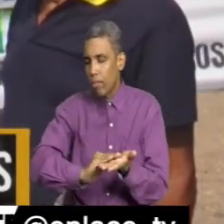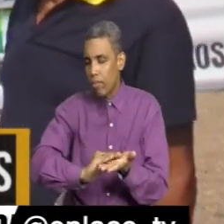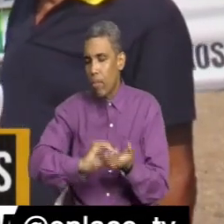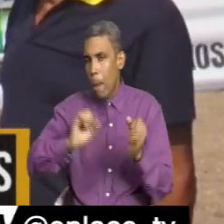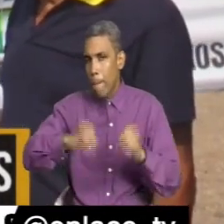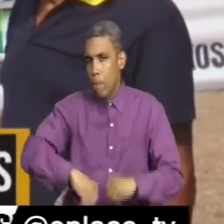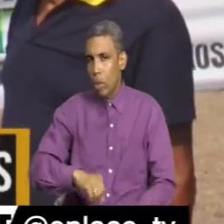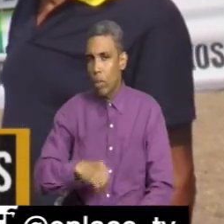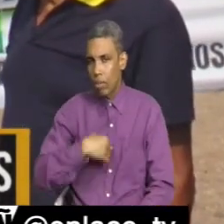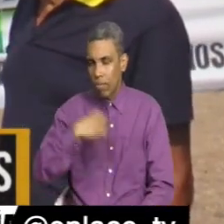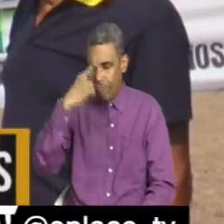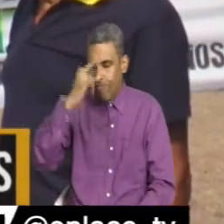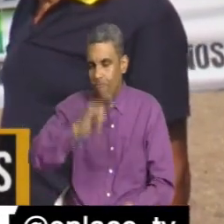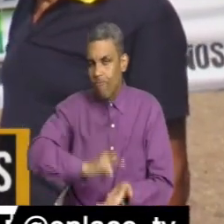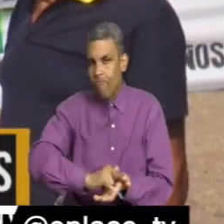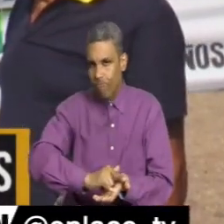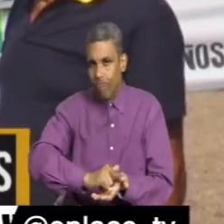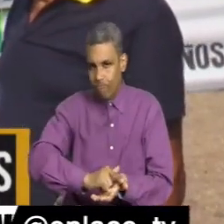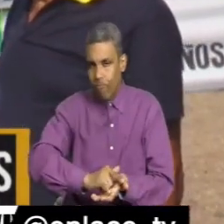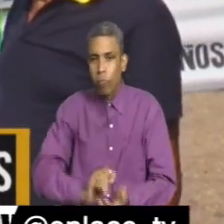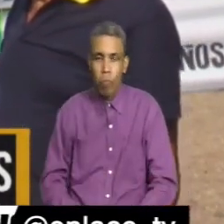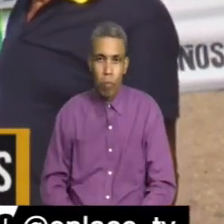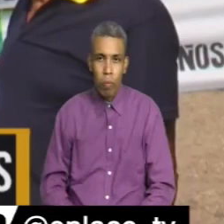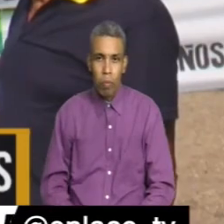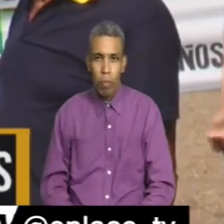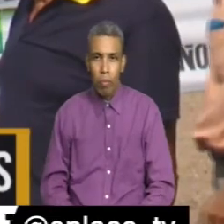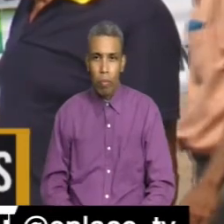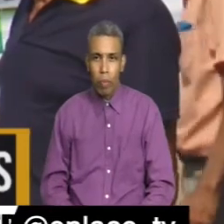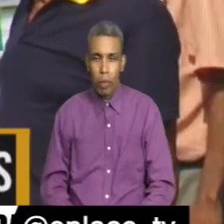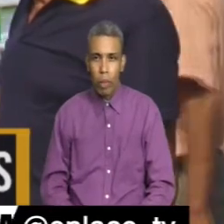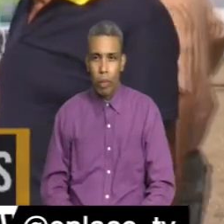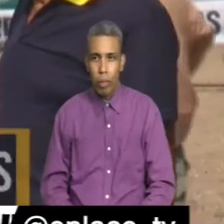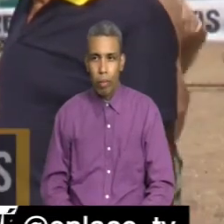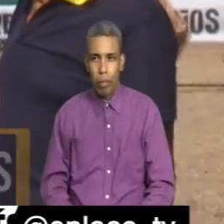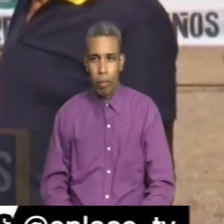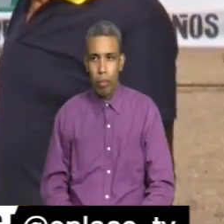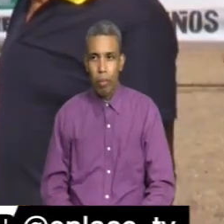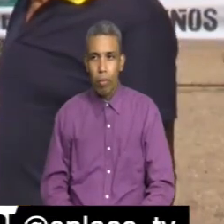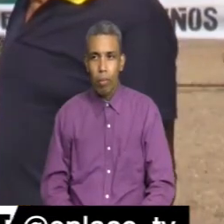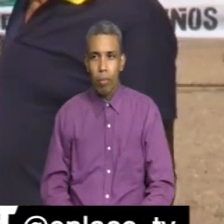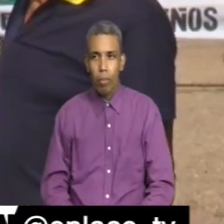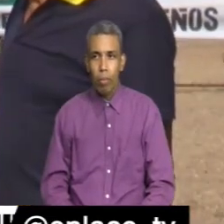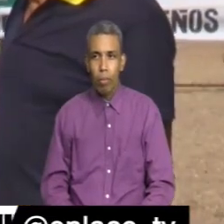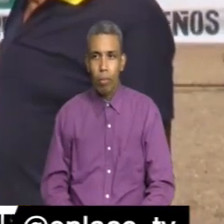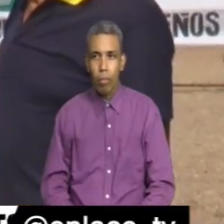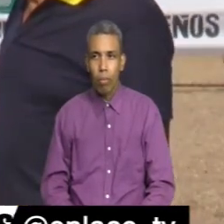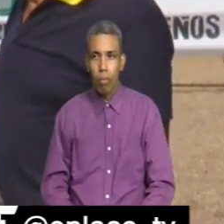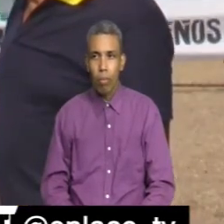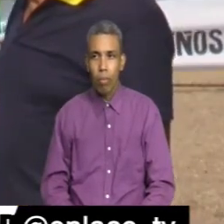puede haber algo de mirar a ver si podemos llegar a algún feliz acuerdo, feliz encuentro.